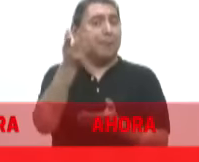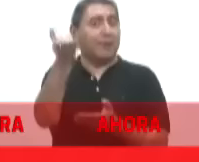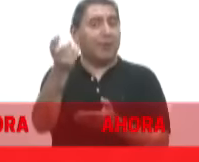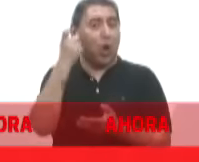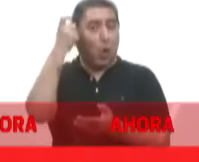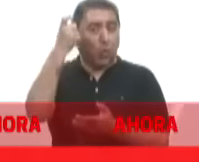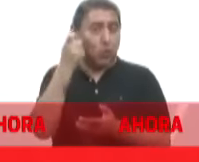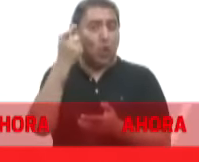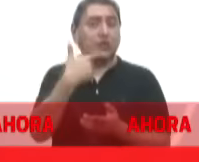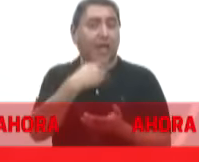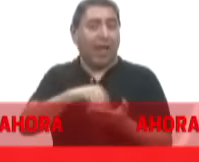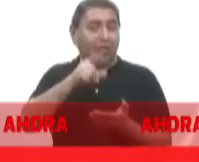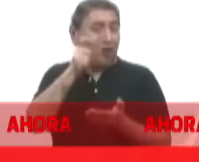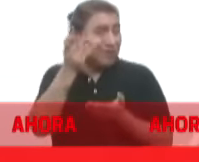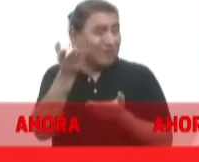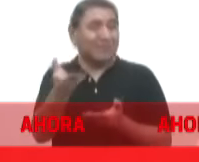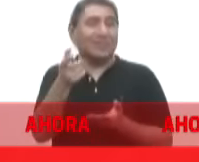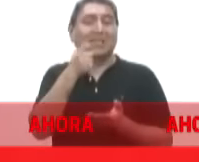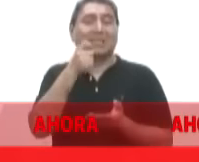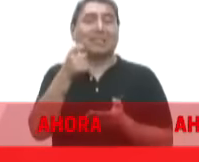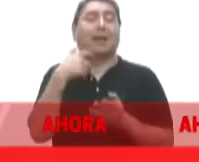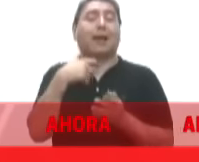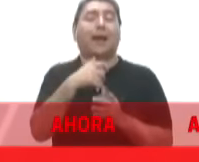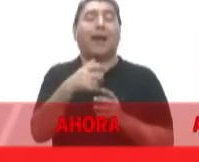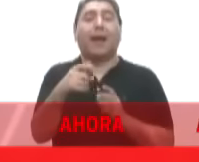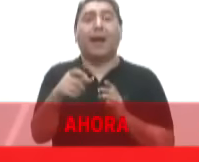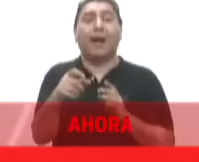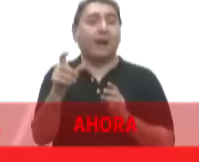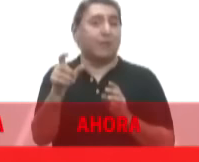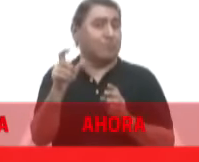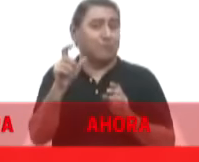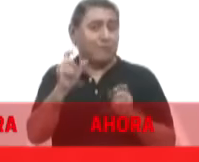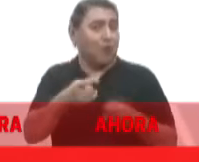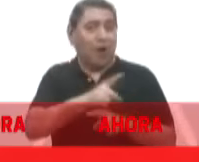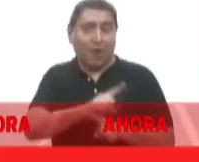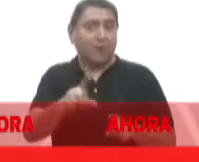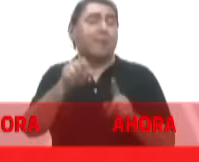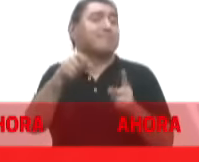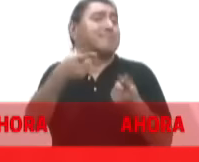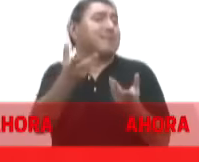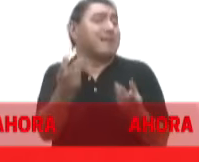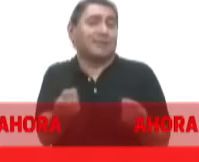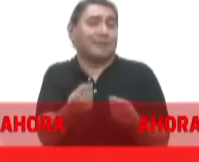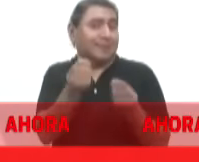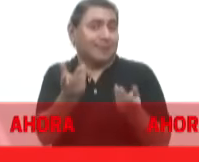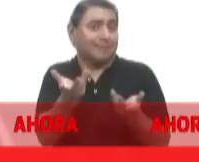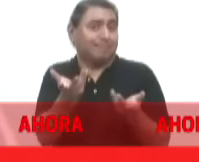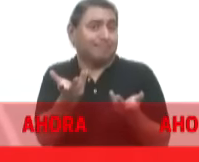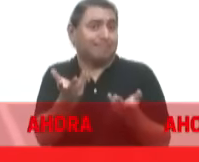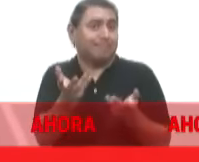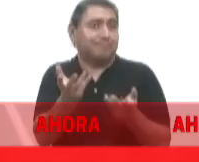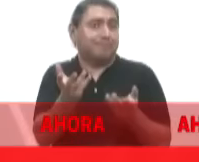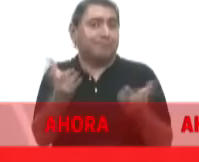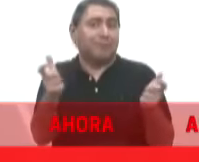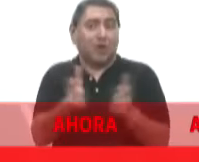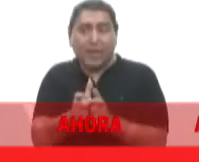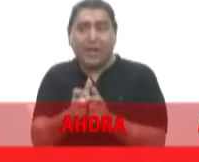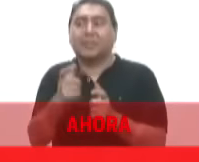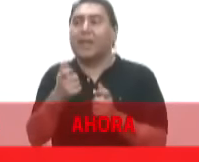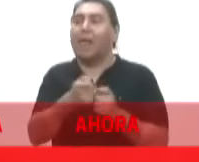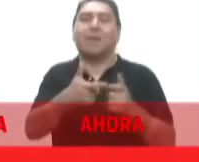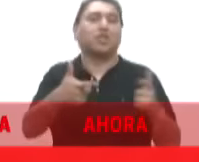negativo, porque ustedes están teniendo mayoría en todos, ¿cuál es el temor que tienen? ¿Que tengan minoría o qué? Si están teniendo mayoría